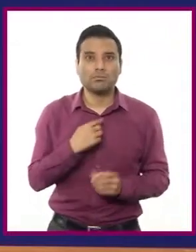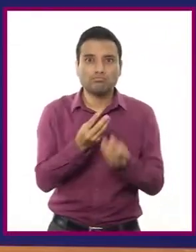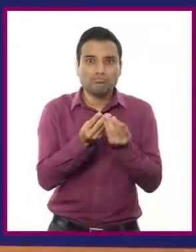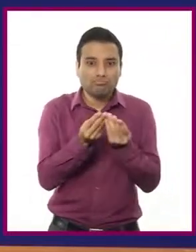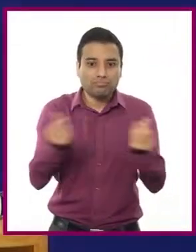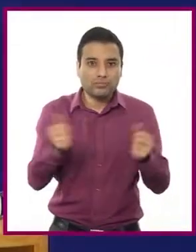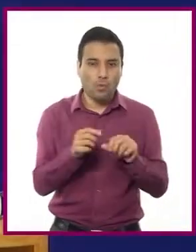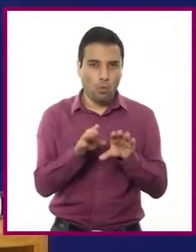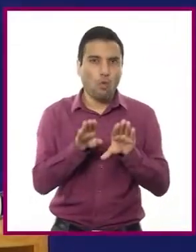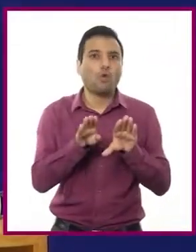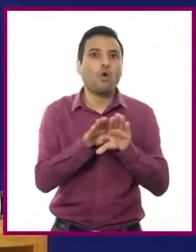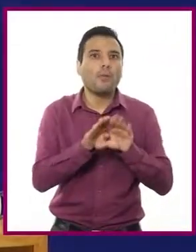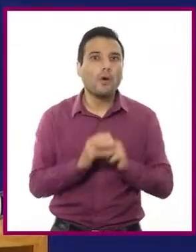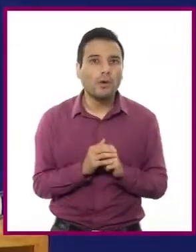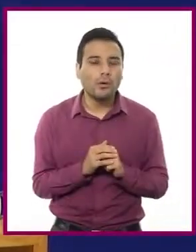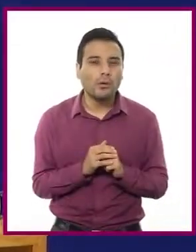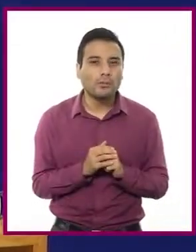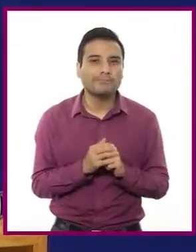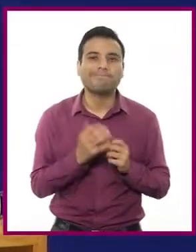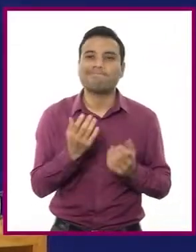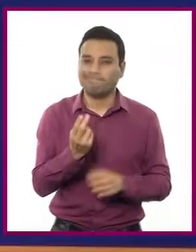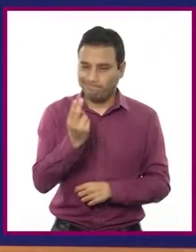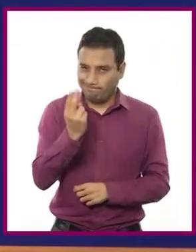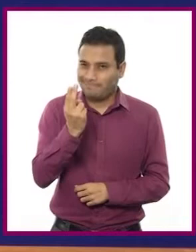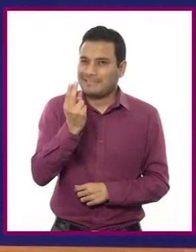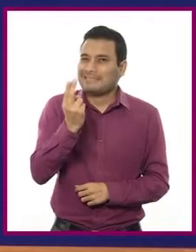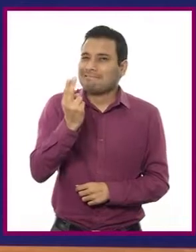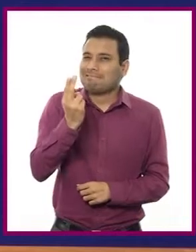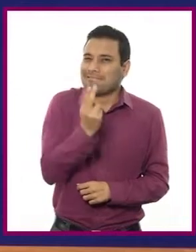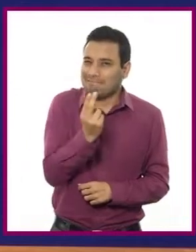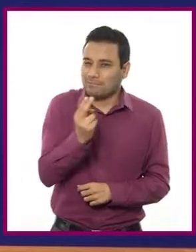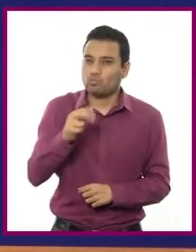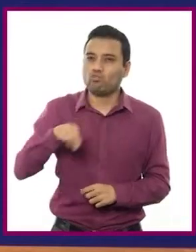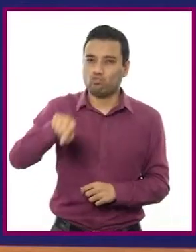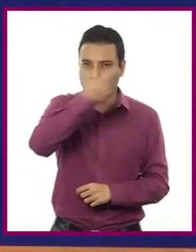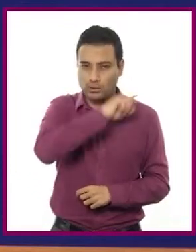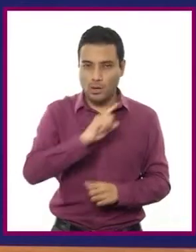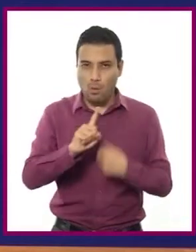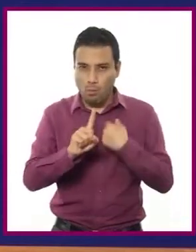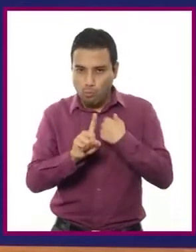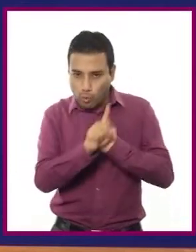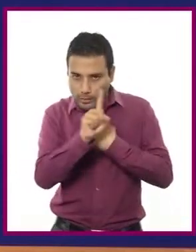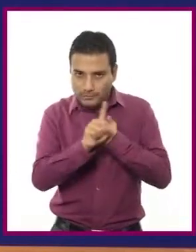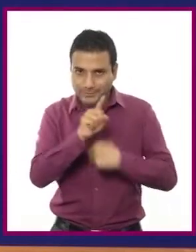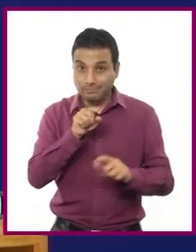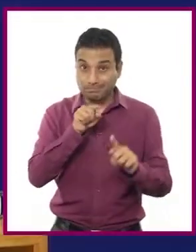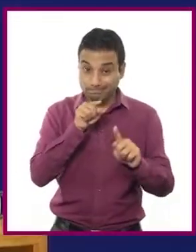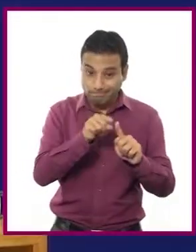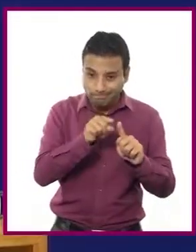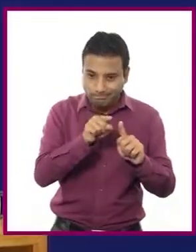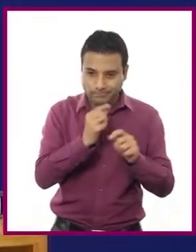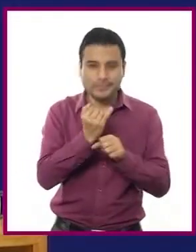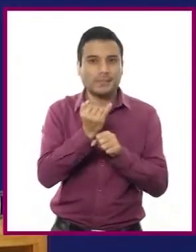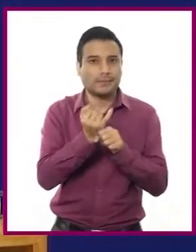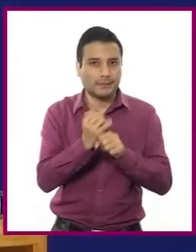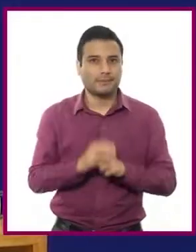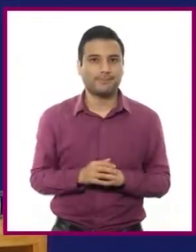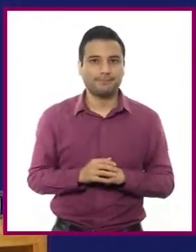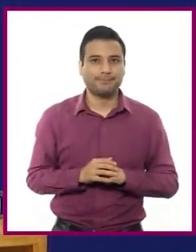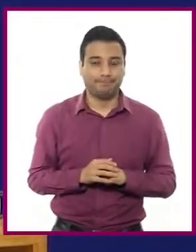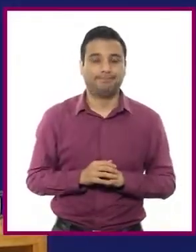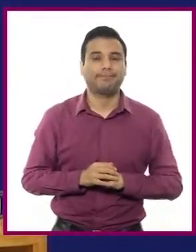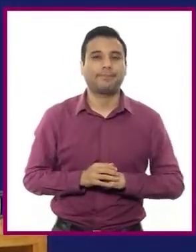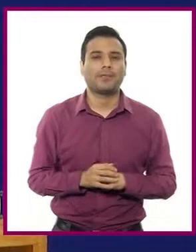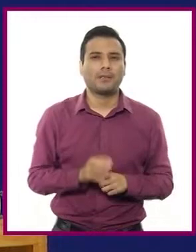es necesario indagar acerca de aquellos que se presentan a nuestro alrededor. Los materiales que